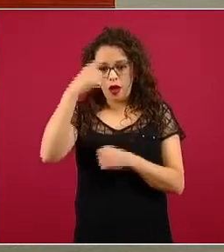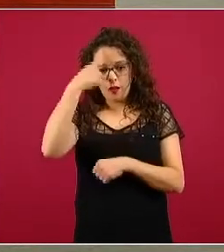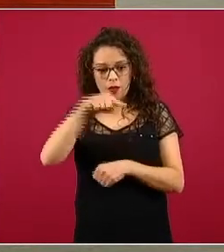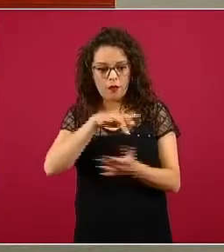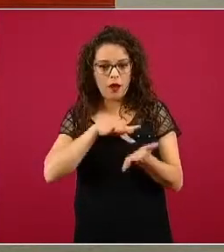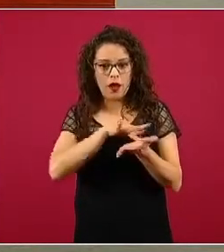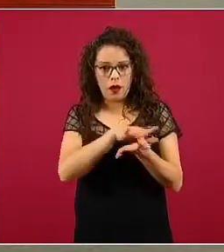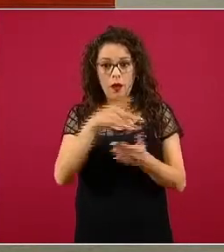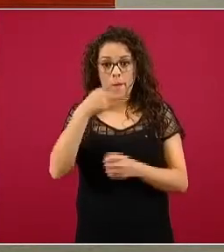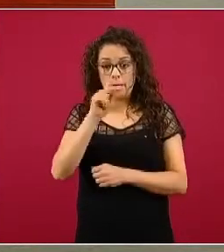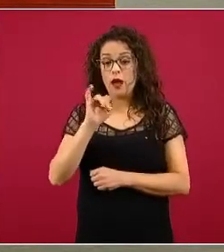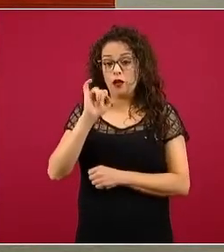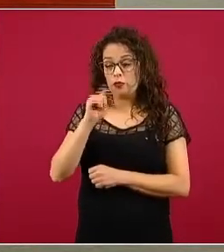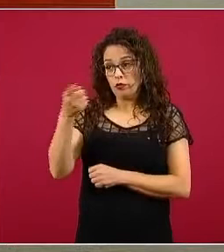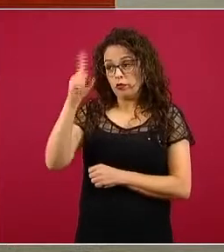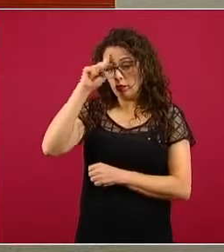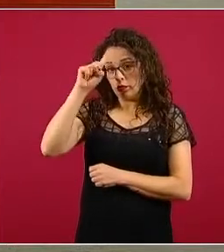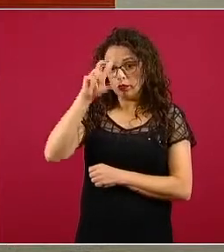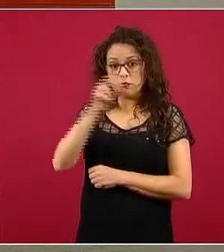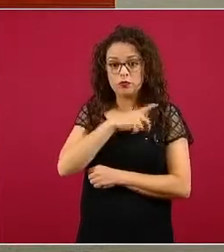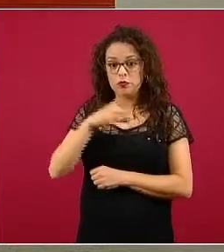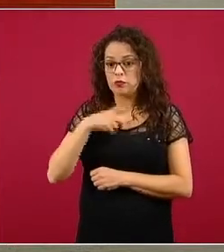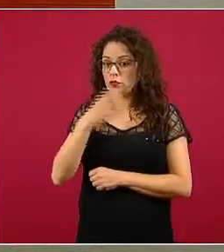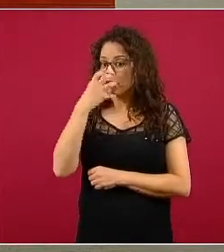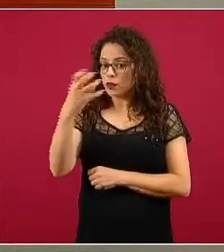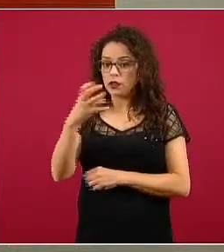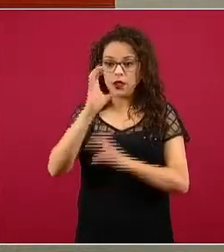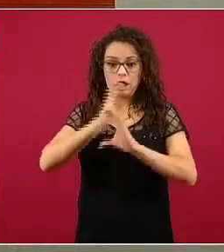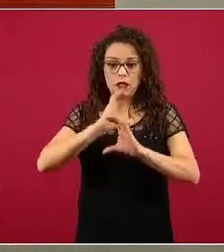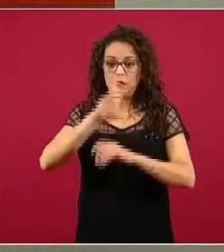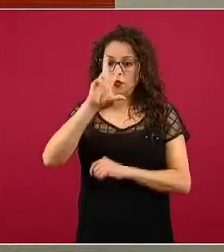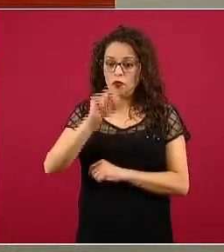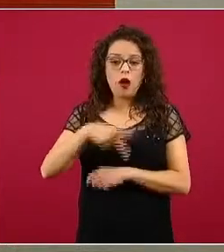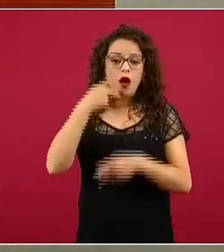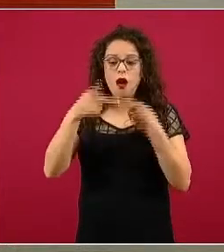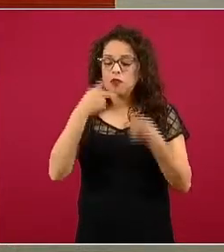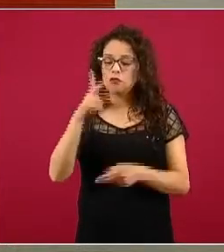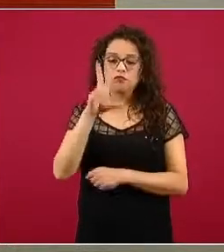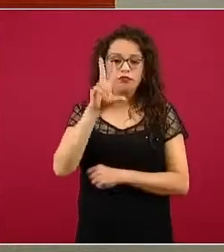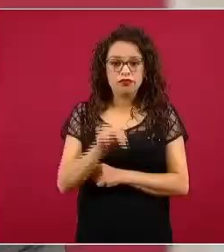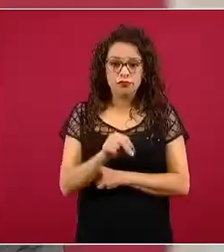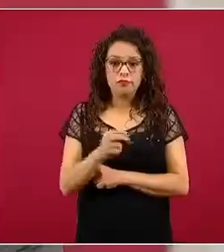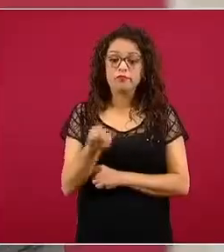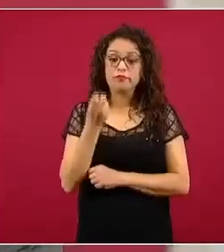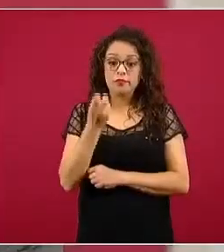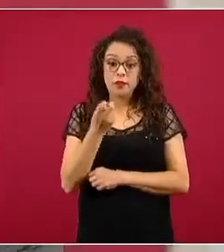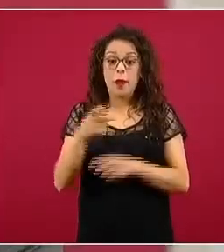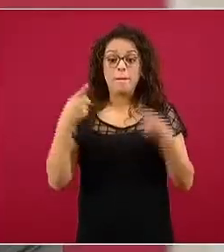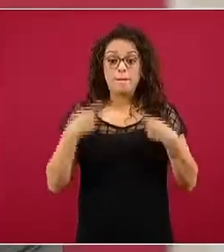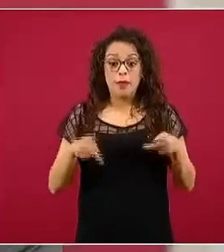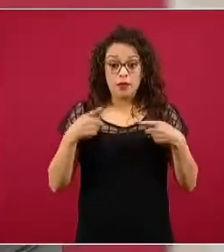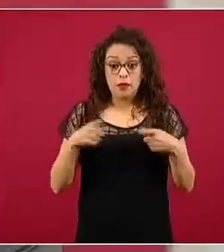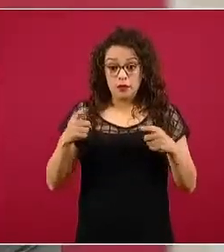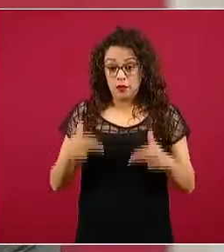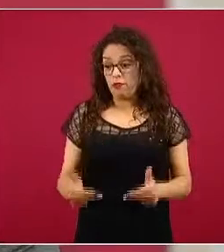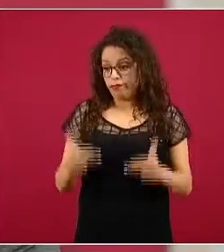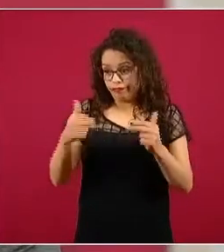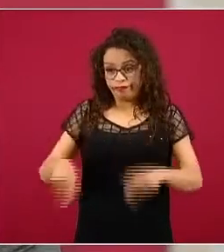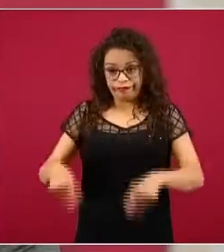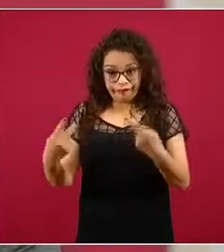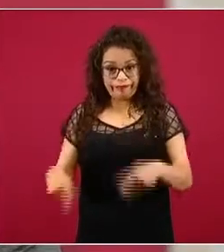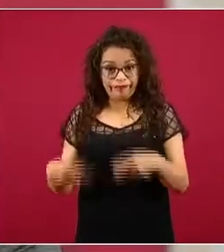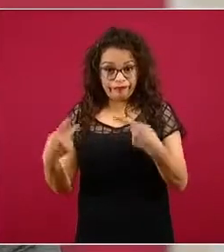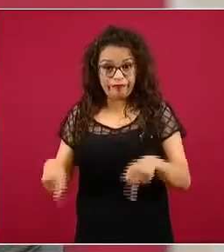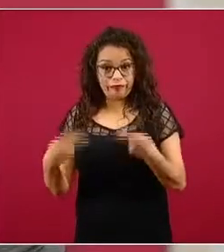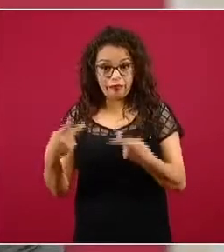orientación a no gritar, no cantar, no hablar, ¿no? Por lo tanto, también a las personas que se dedican a eso se les ha pedido